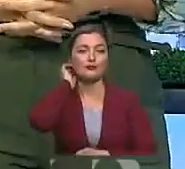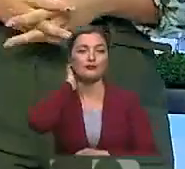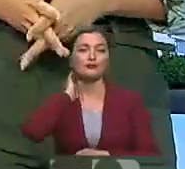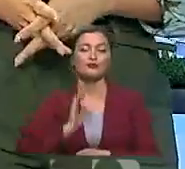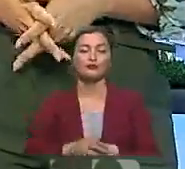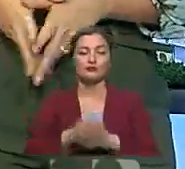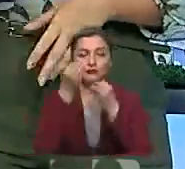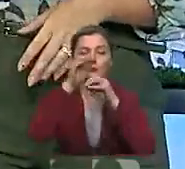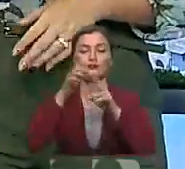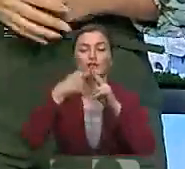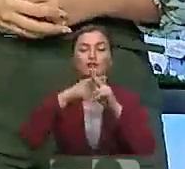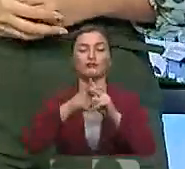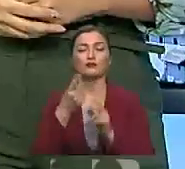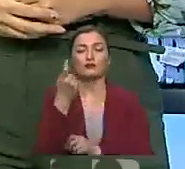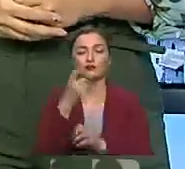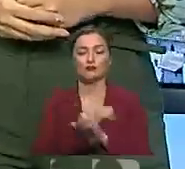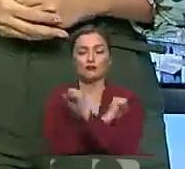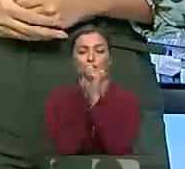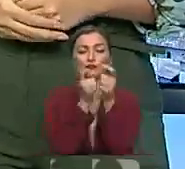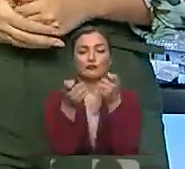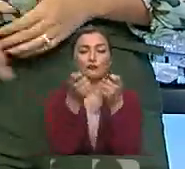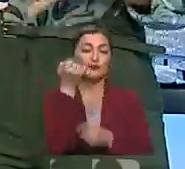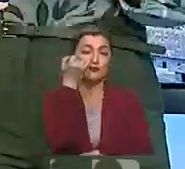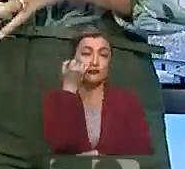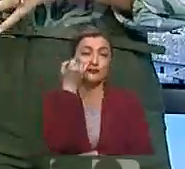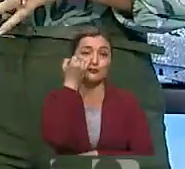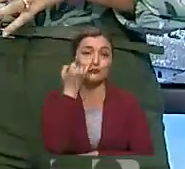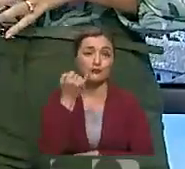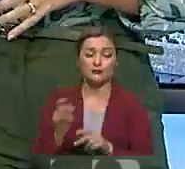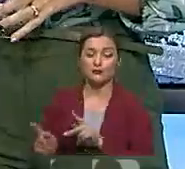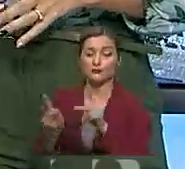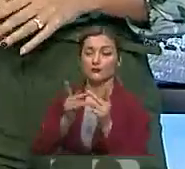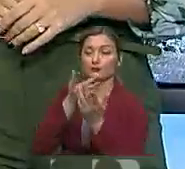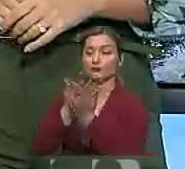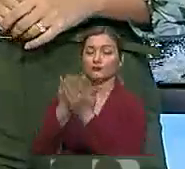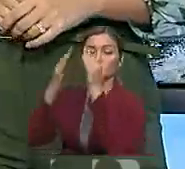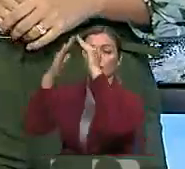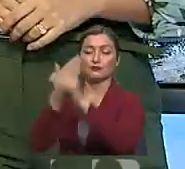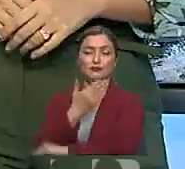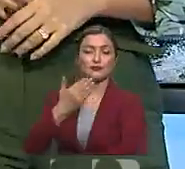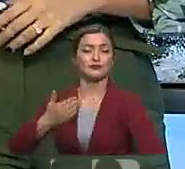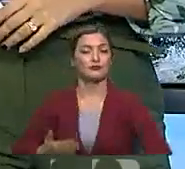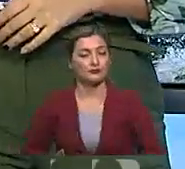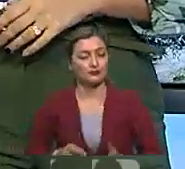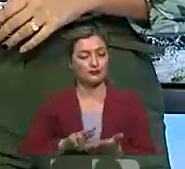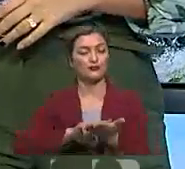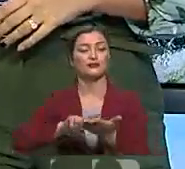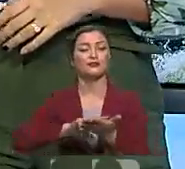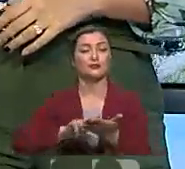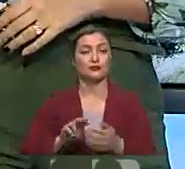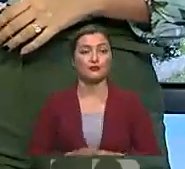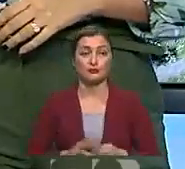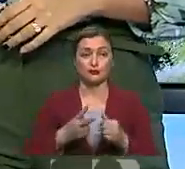arrancamos la información contándoles que a las 11 de la mañana los dirigentes indígenas tienen previsto llegar al Palacio de Gobierno, en donde se reunirán